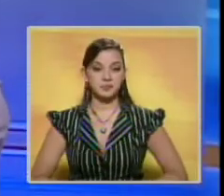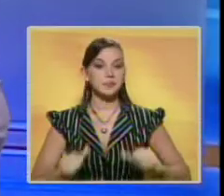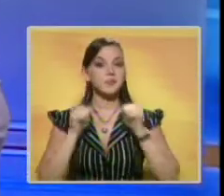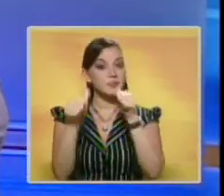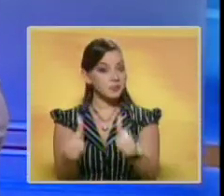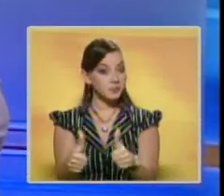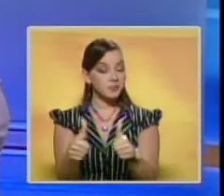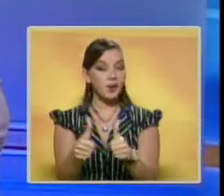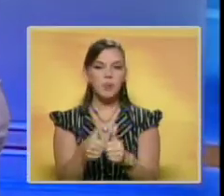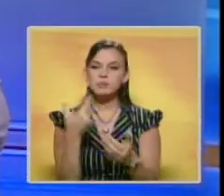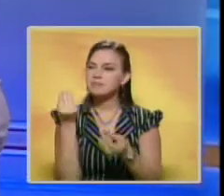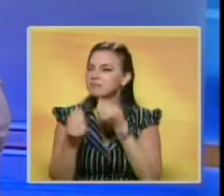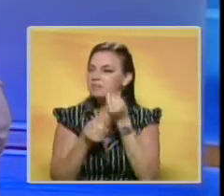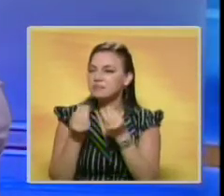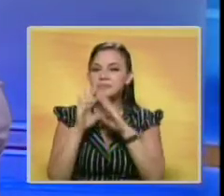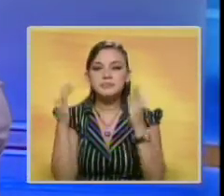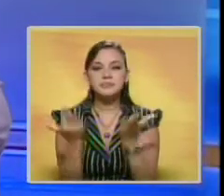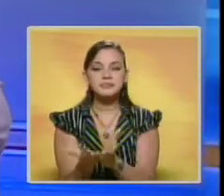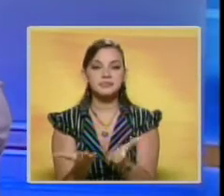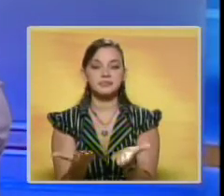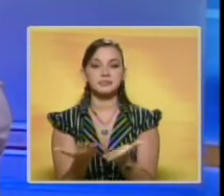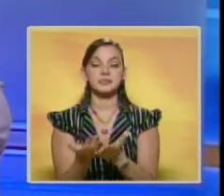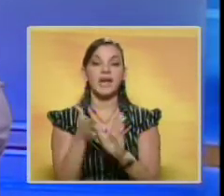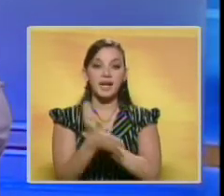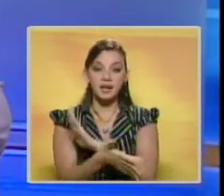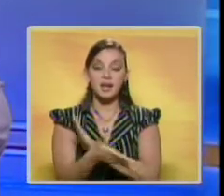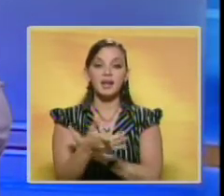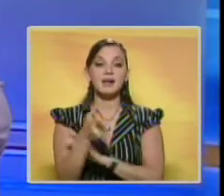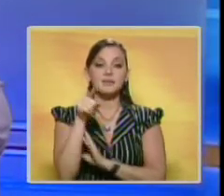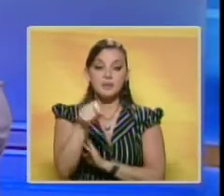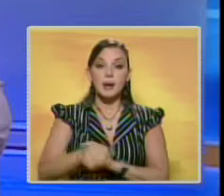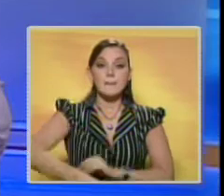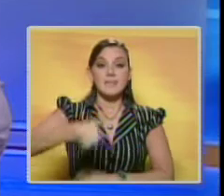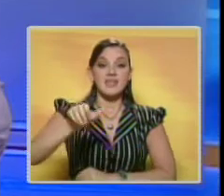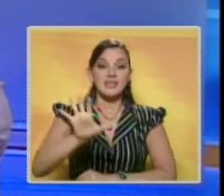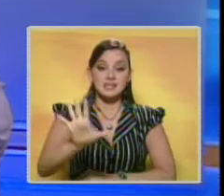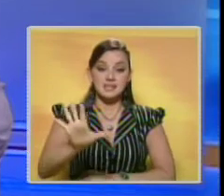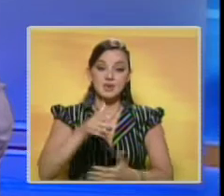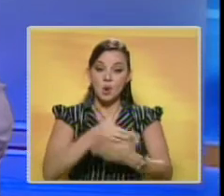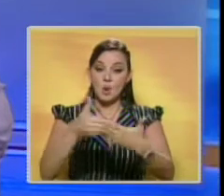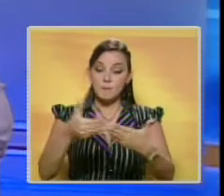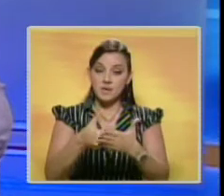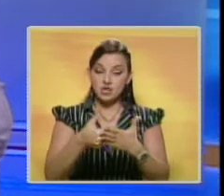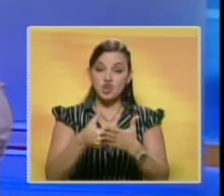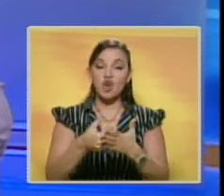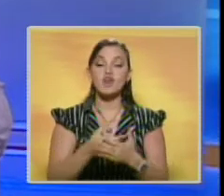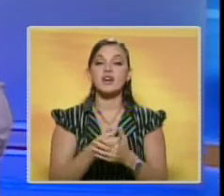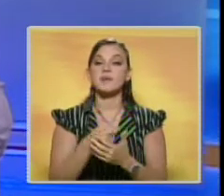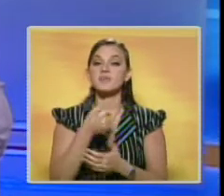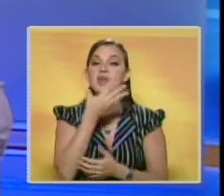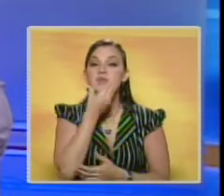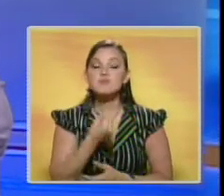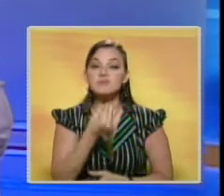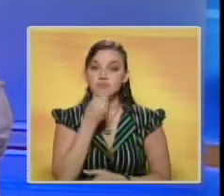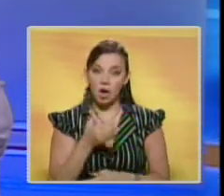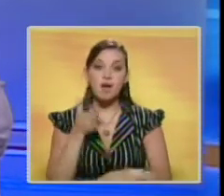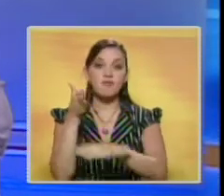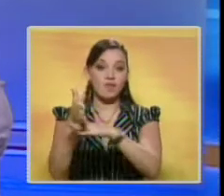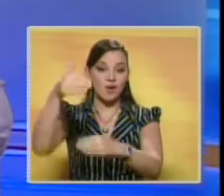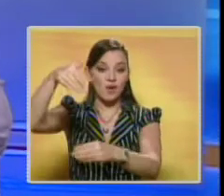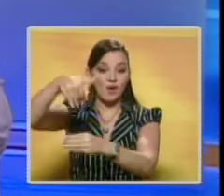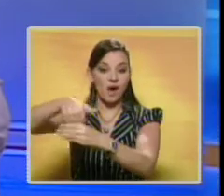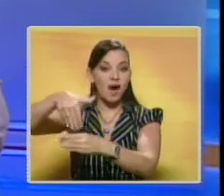Iniciamos nuestro recorrido por lo que pasa en el mundo en el Medio Oriente, donde más de 5 millones de israelíes ejercieron su derecho al voto en las